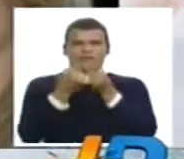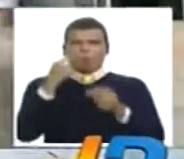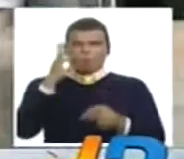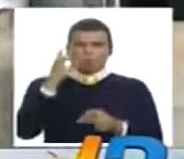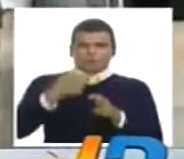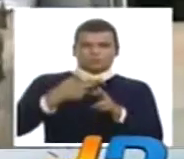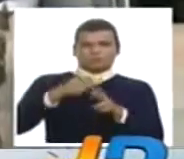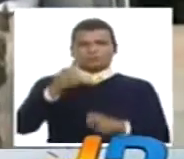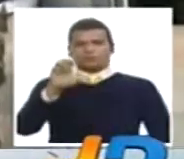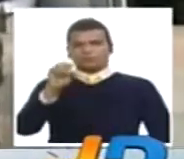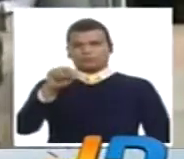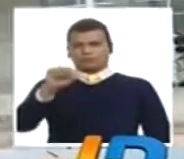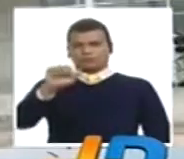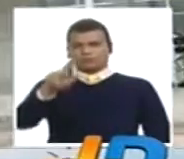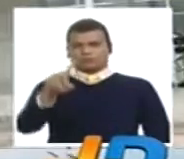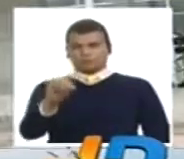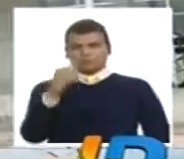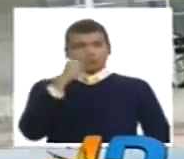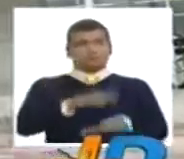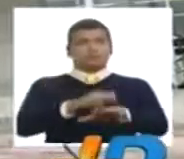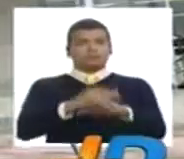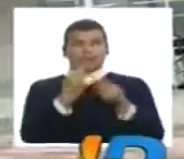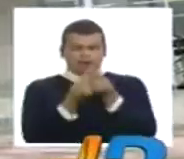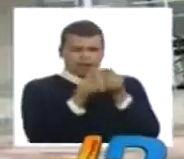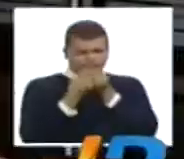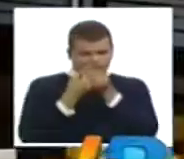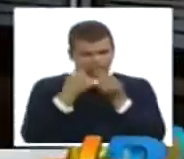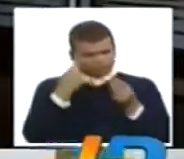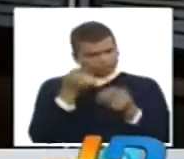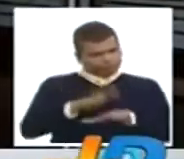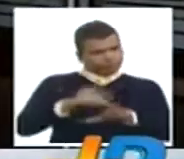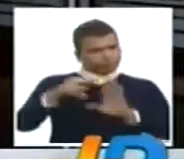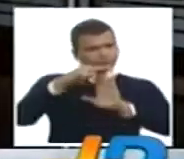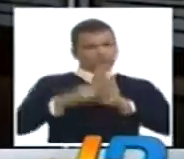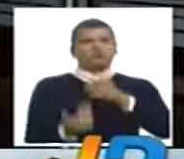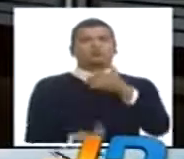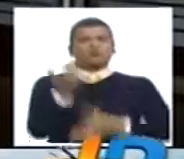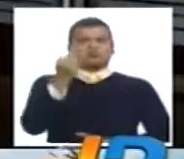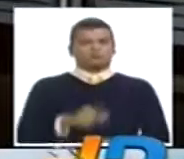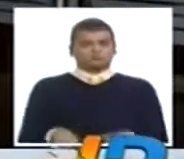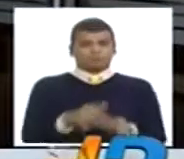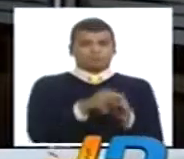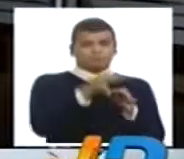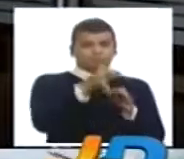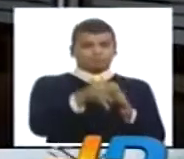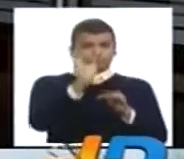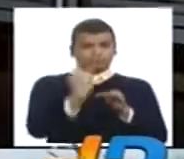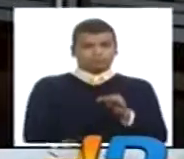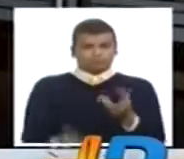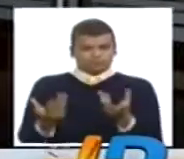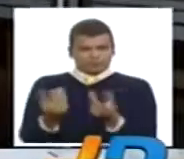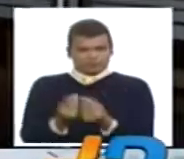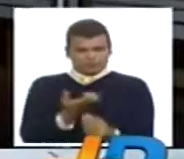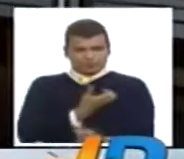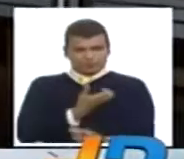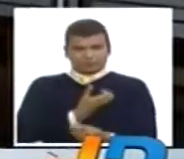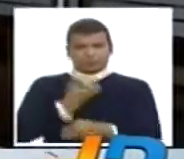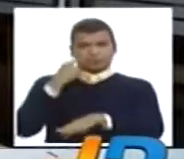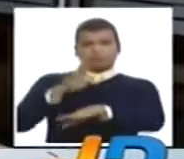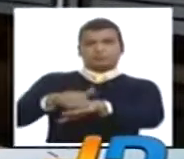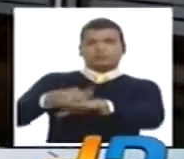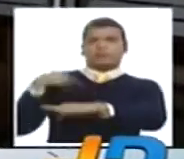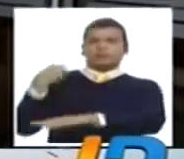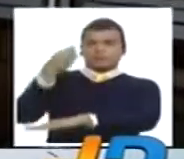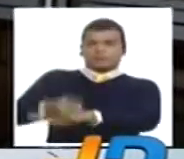esposa, las autoridades tomaron nuevas medidas durante un consejo de seguridad. El municipio, por intermedio de la alcaldesa, ha dado la orden